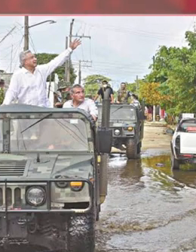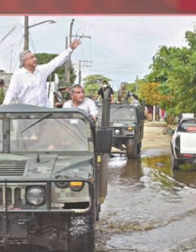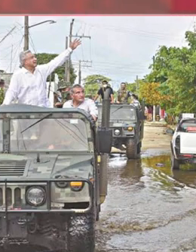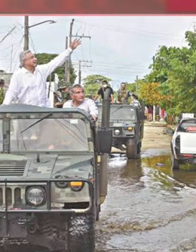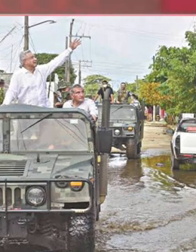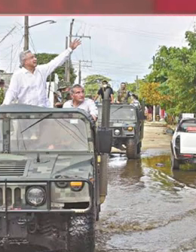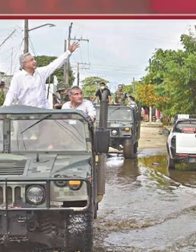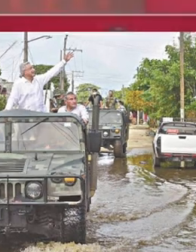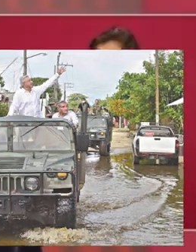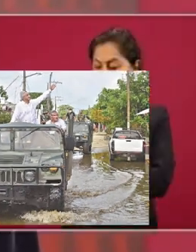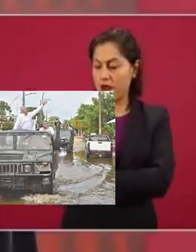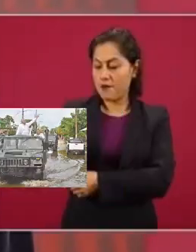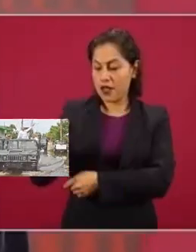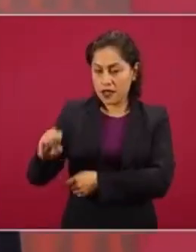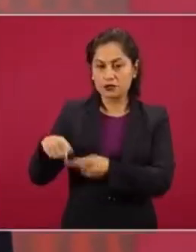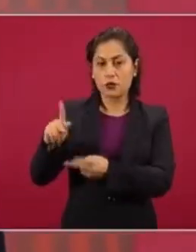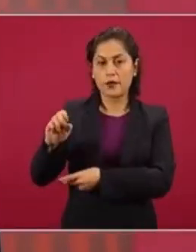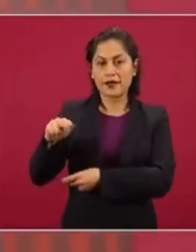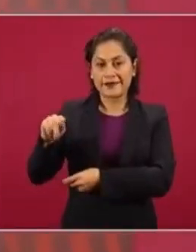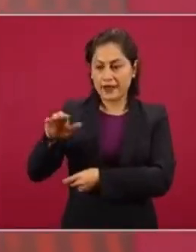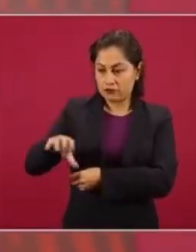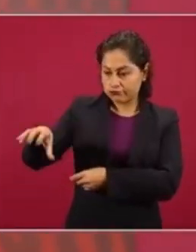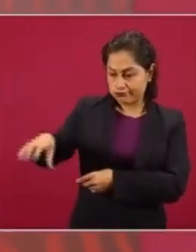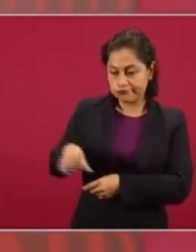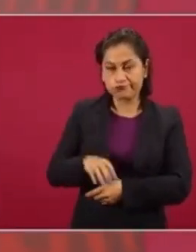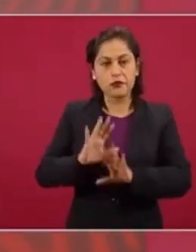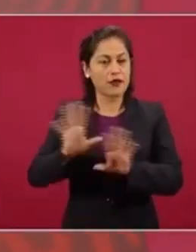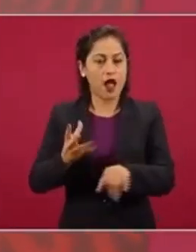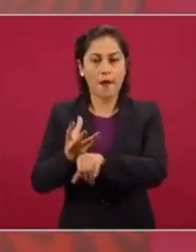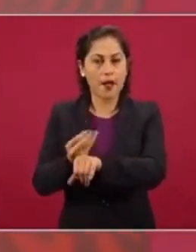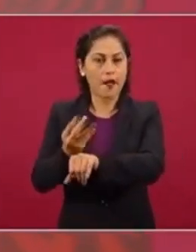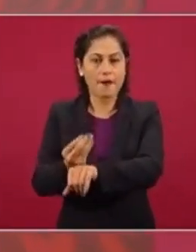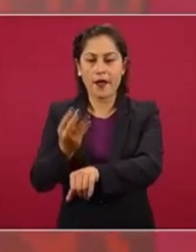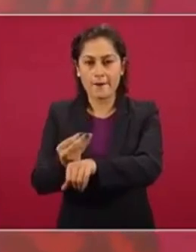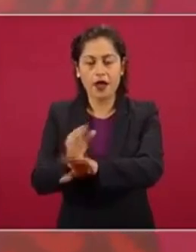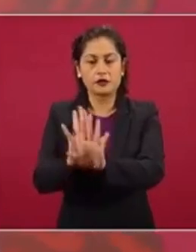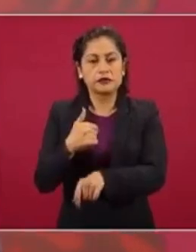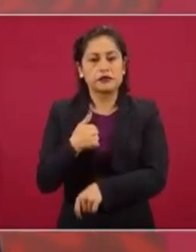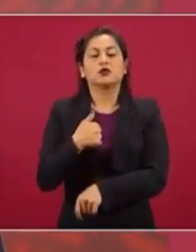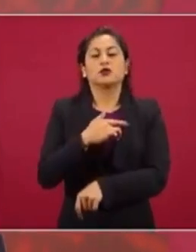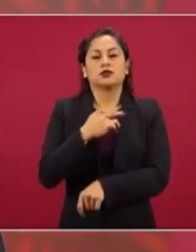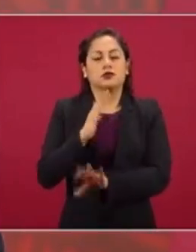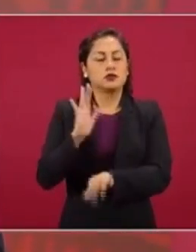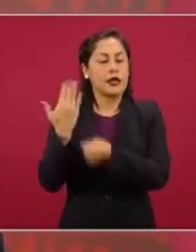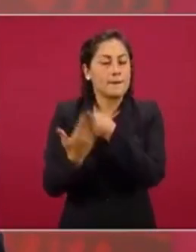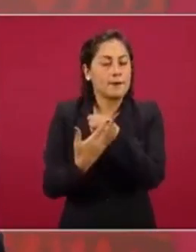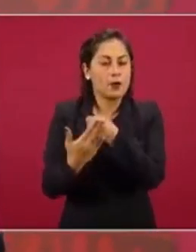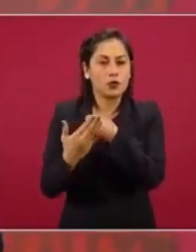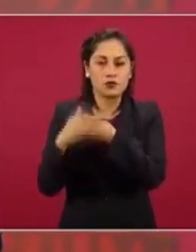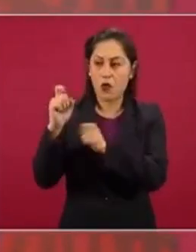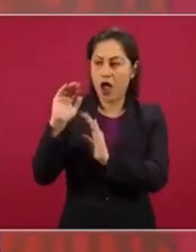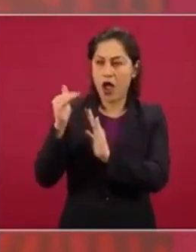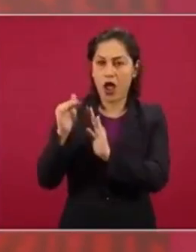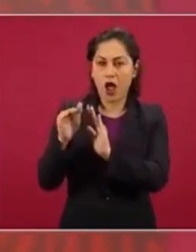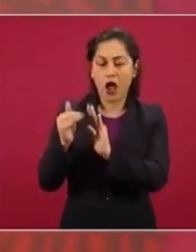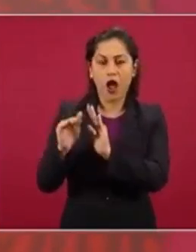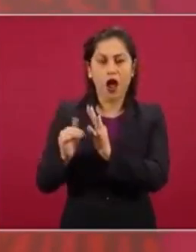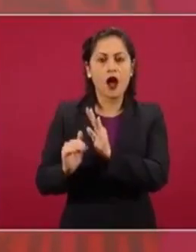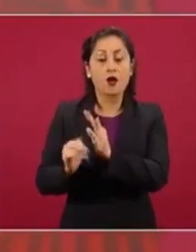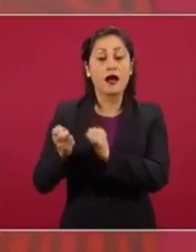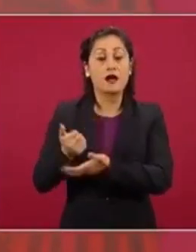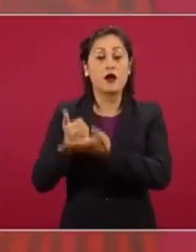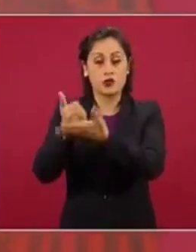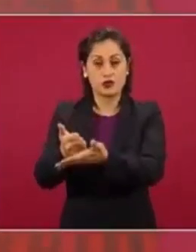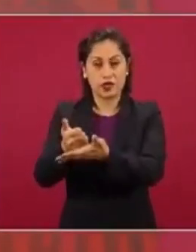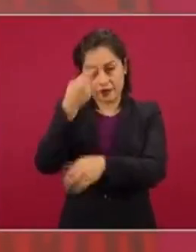en Malpaso, en Peñita. Entonces ya pronto yo espero que se libere menos agua de las presas y esto va a ayudar a que